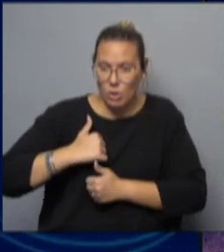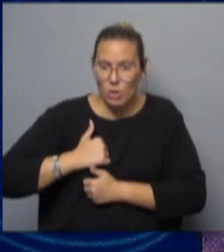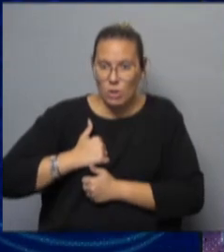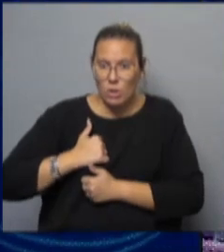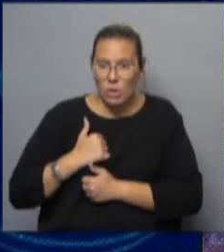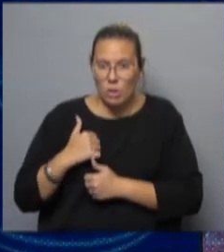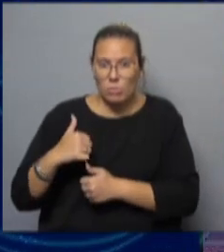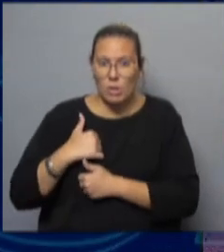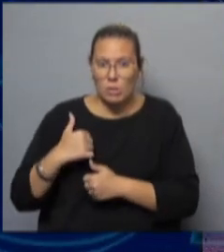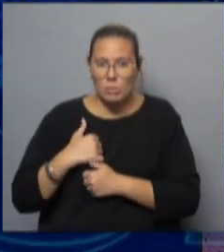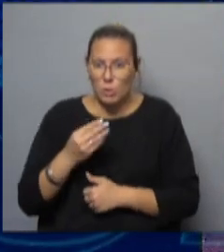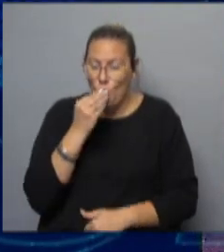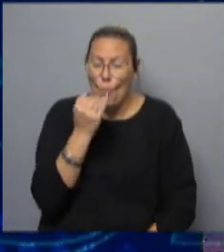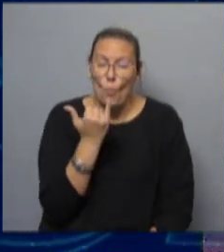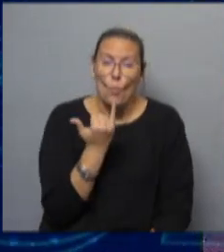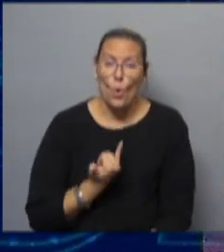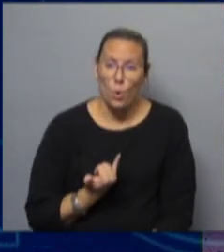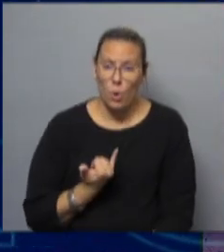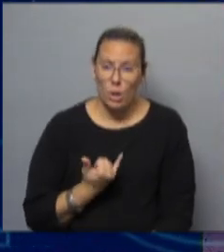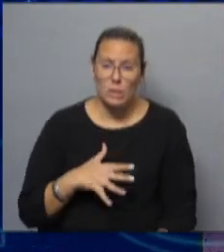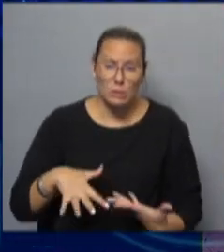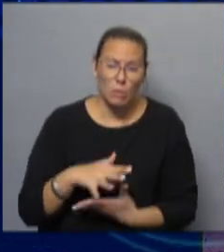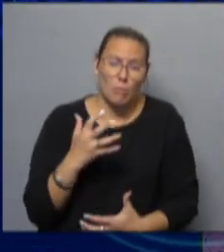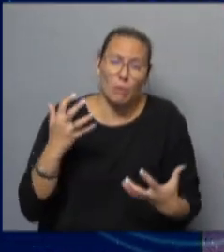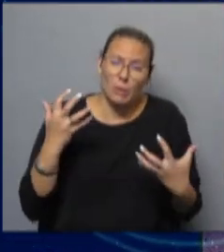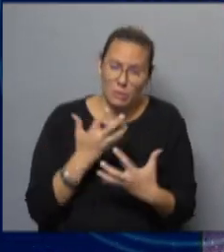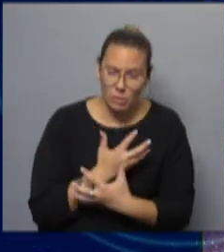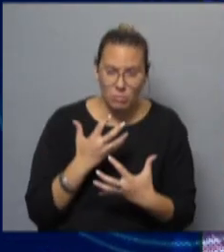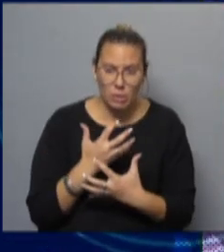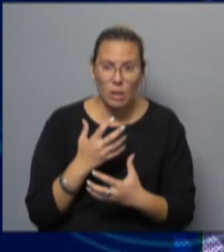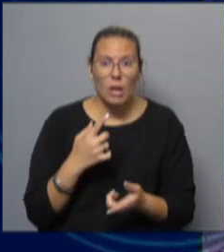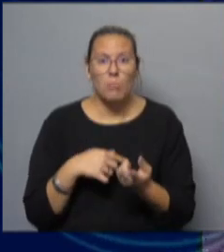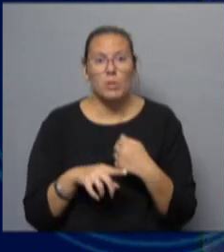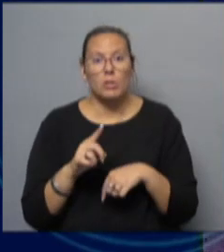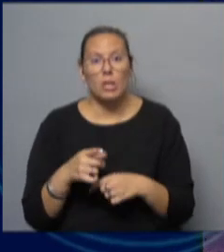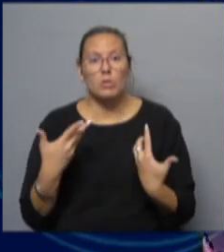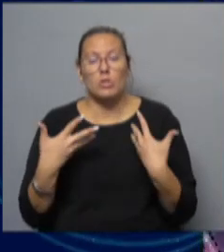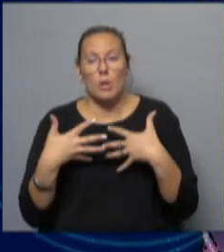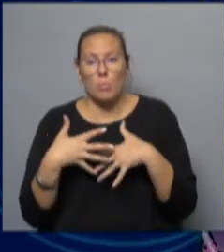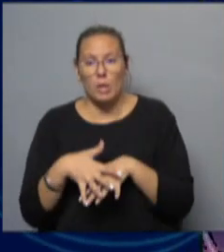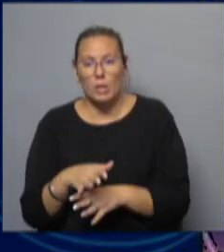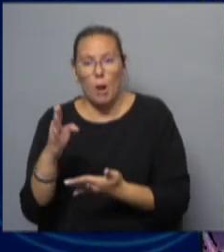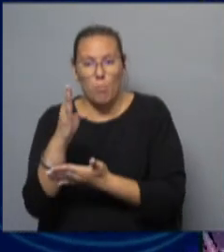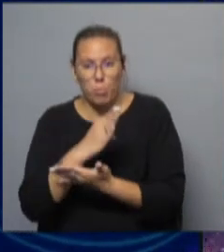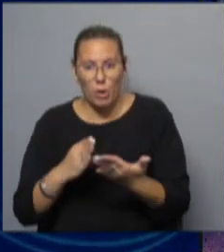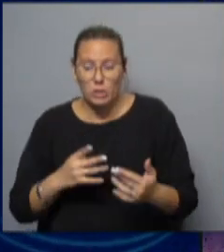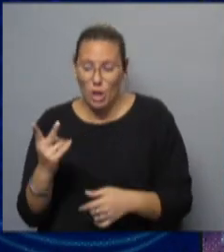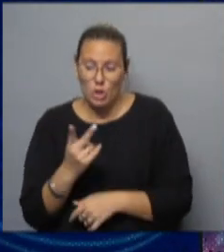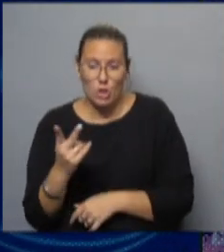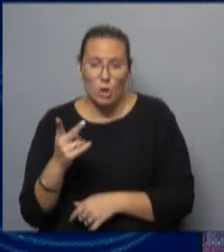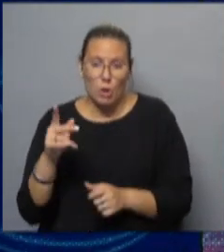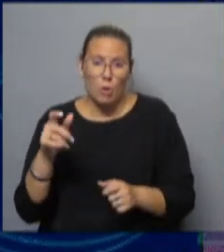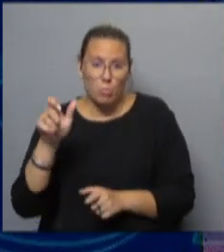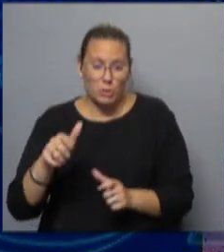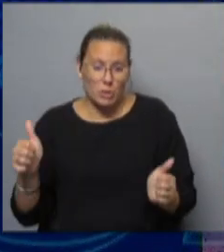están en una situación de desnutrición en una con unas condiciones terribles pero a la vez se combina eso con la poesía de una de dos personas que se